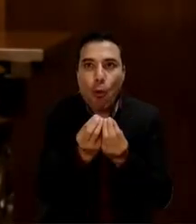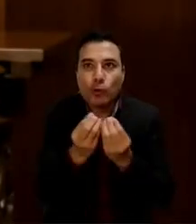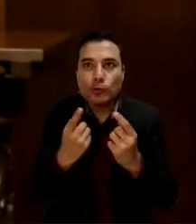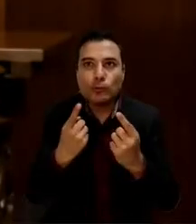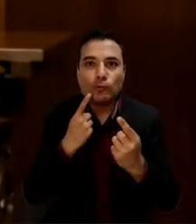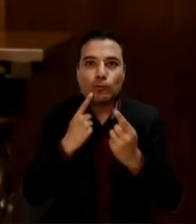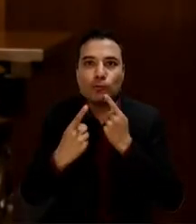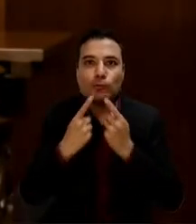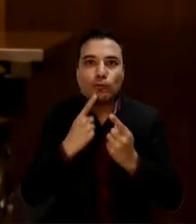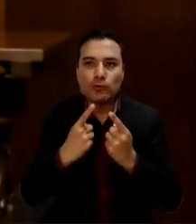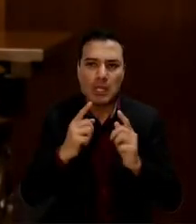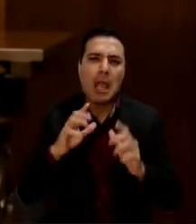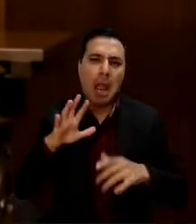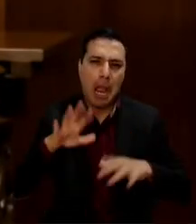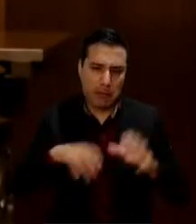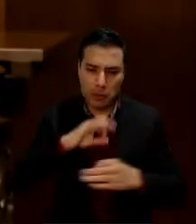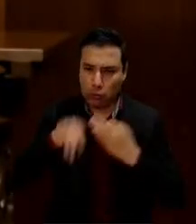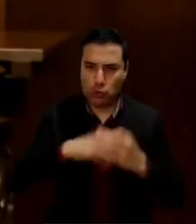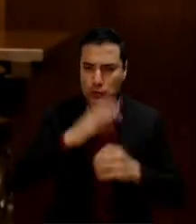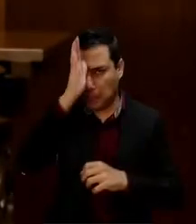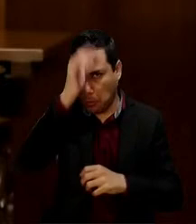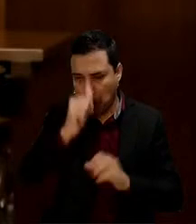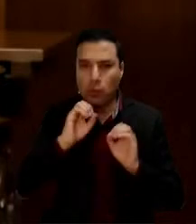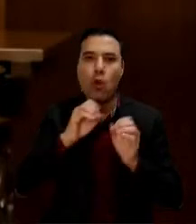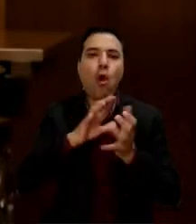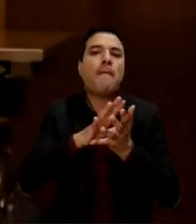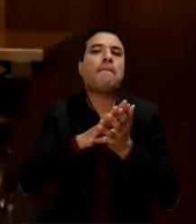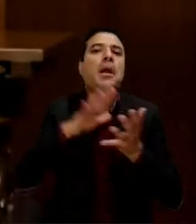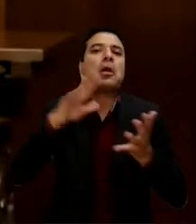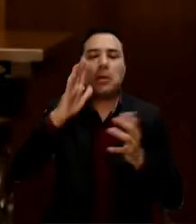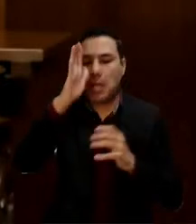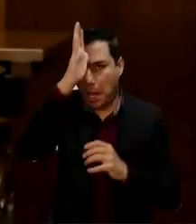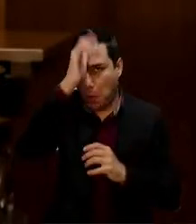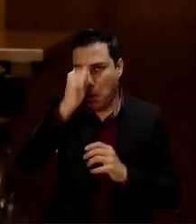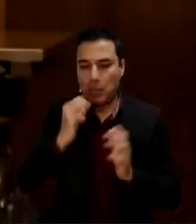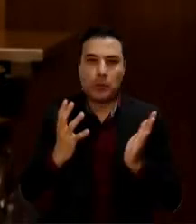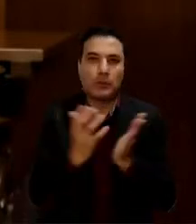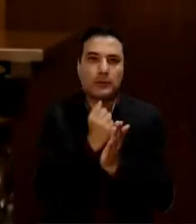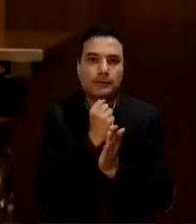manera unánime o por mayoría.